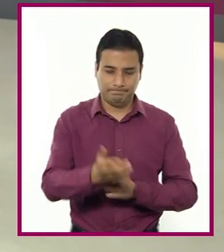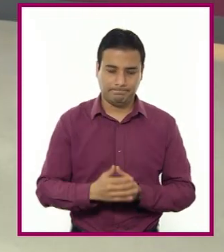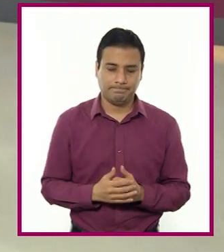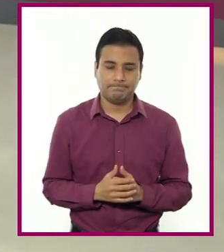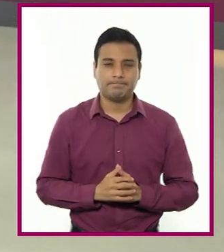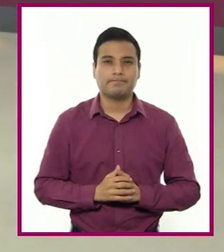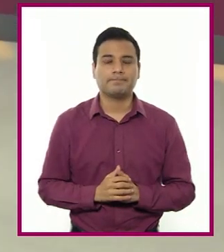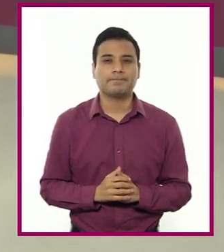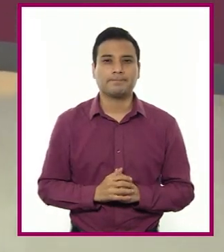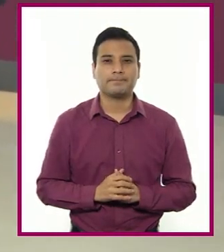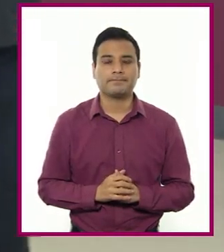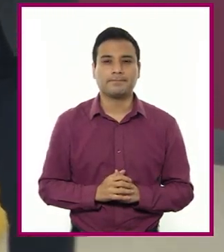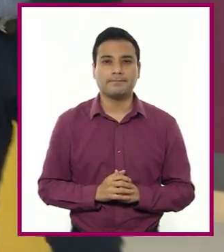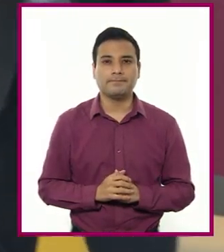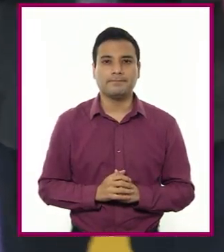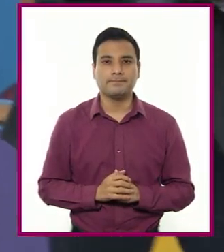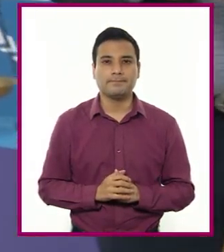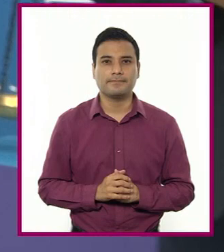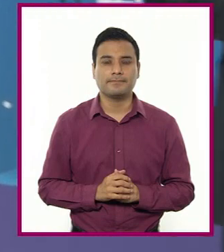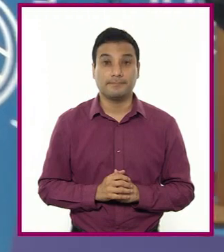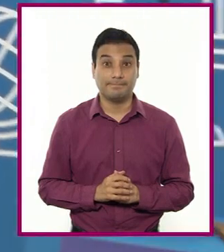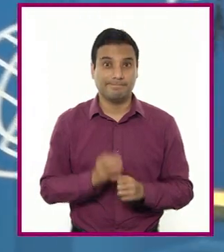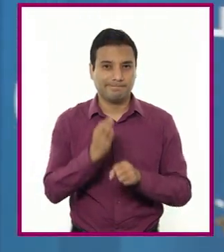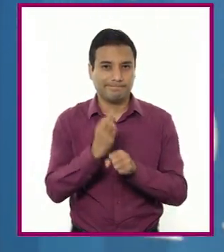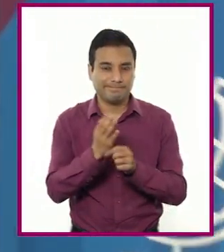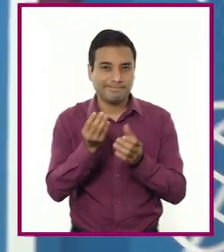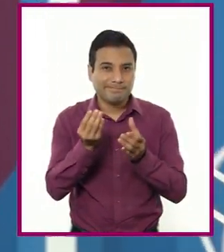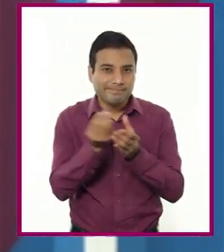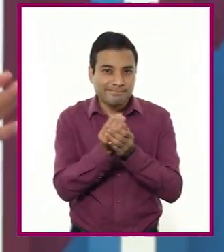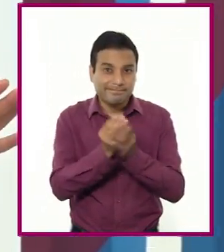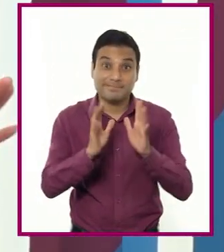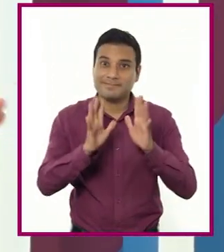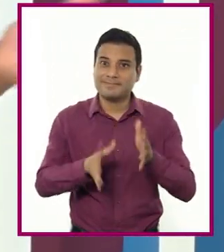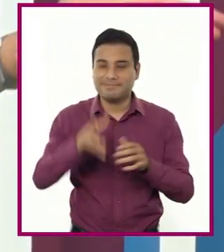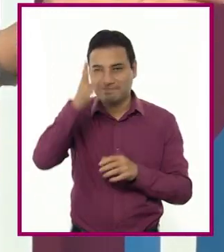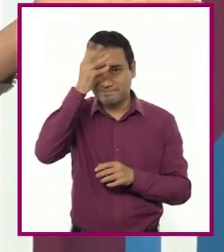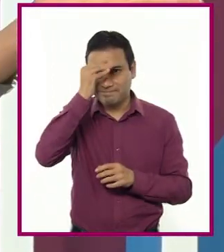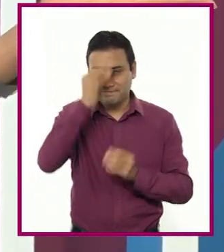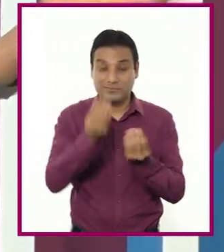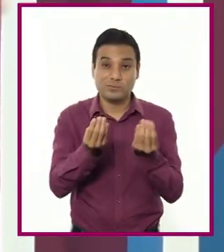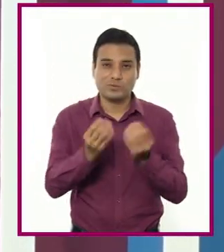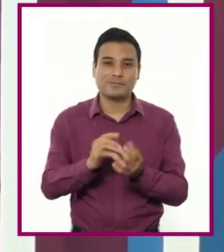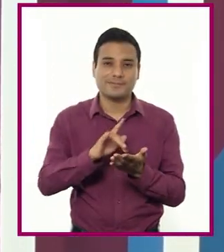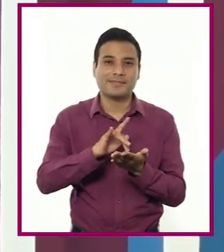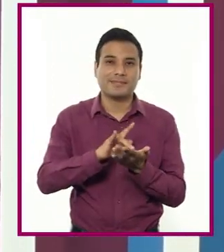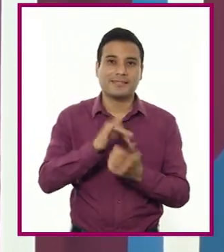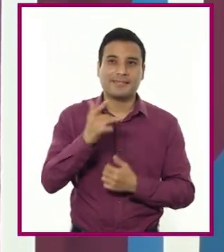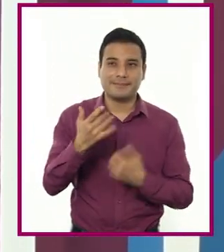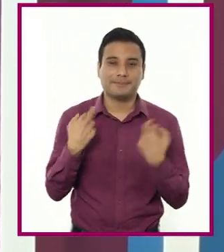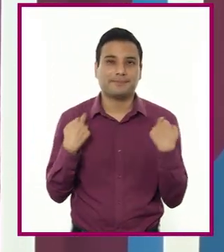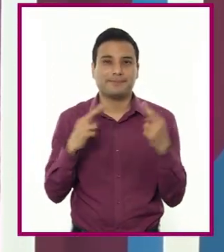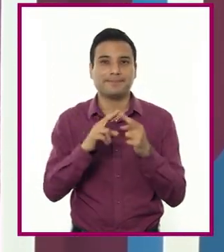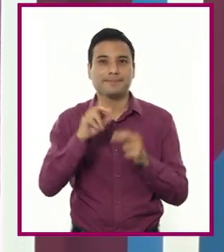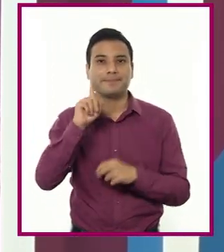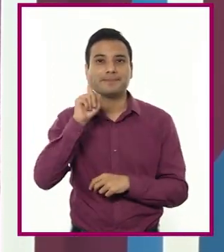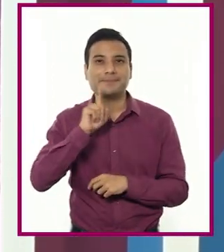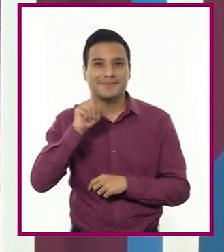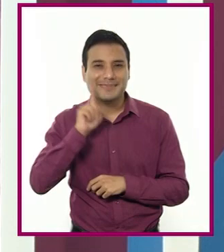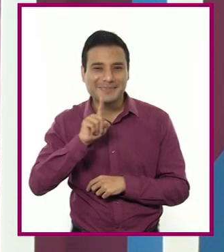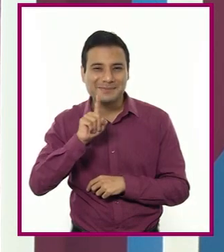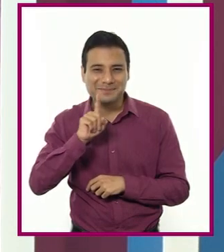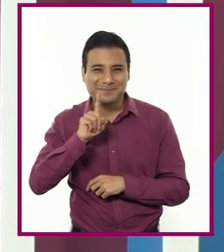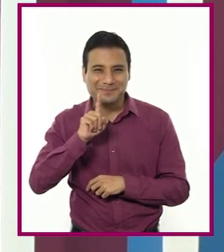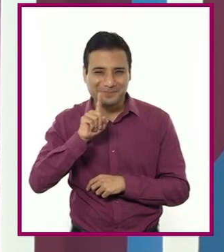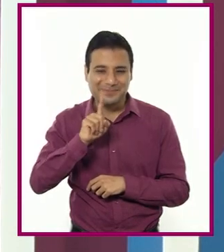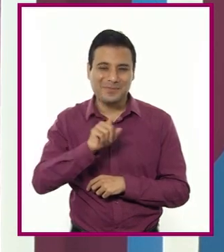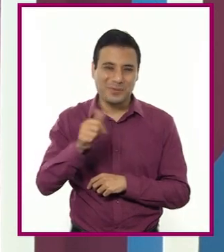en la Constitución. En esta sesión hemos aprendido mucho. Agradecemos a la profesora Bernardina Pachuca